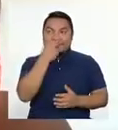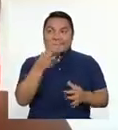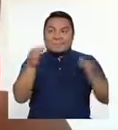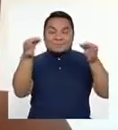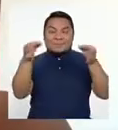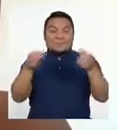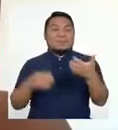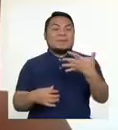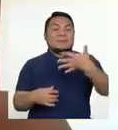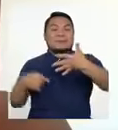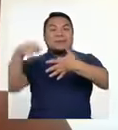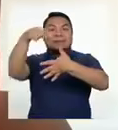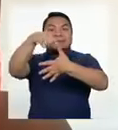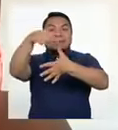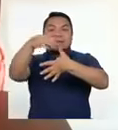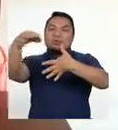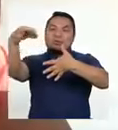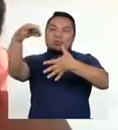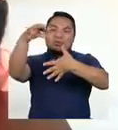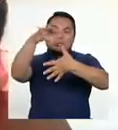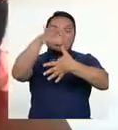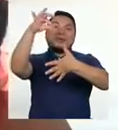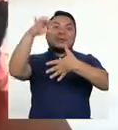¡Ah! ¡Es su ojo!